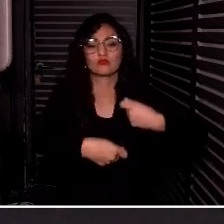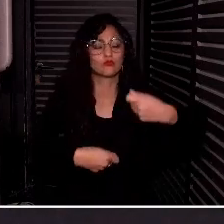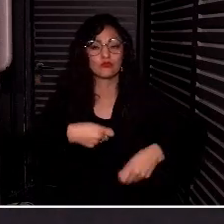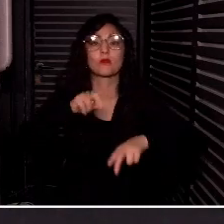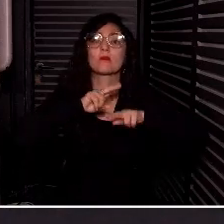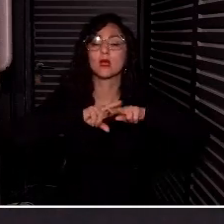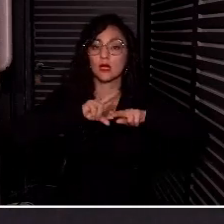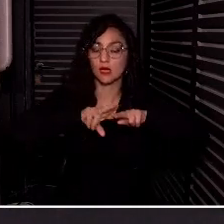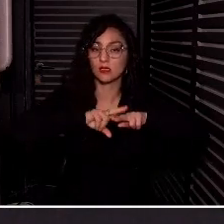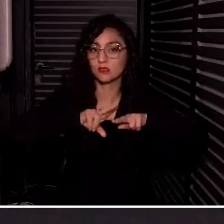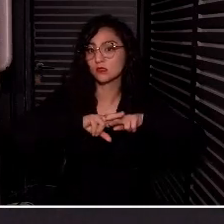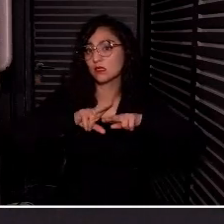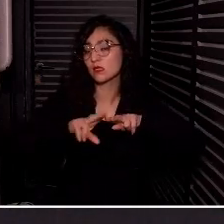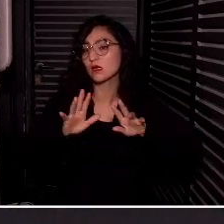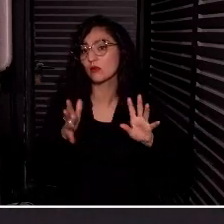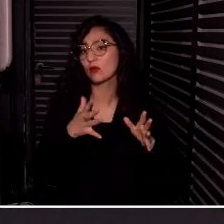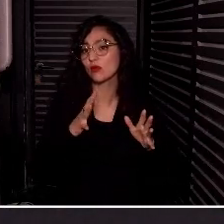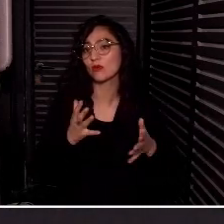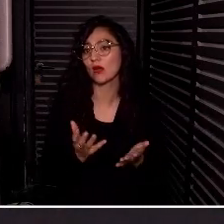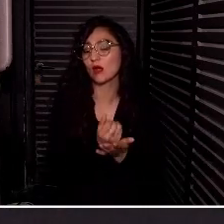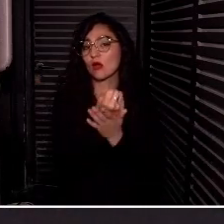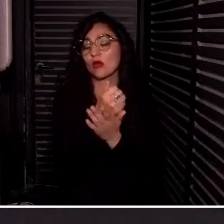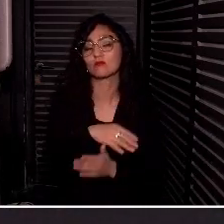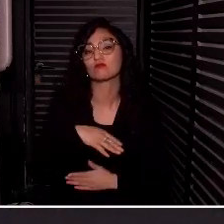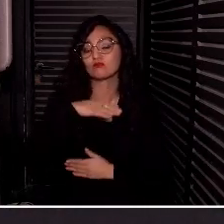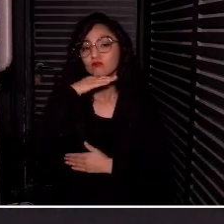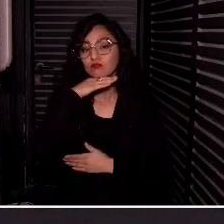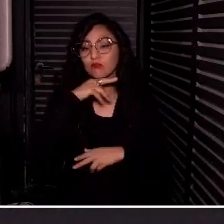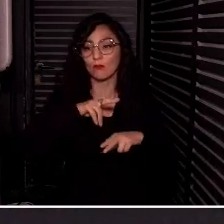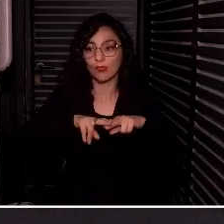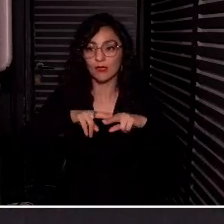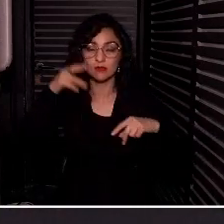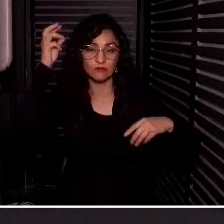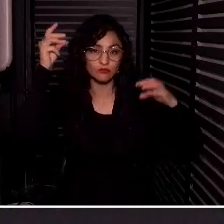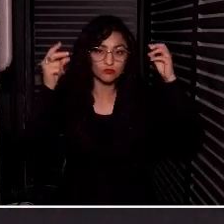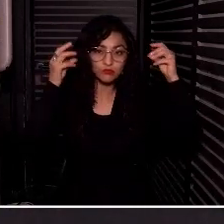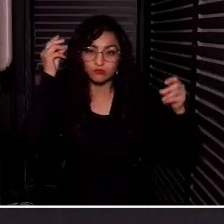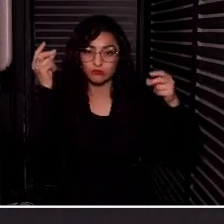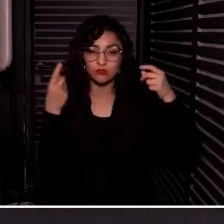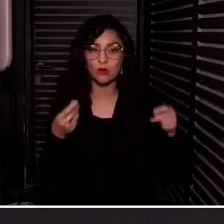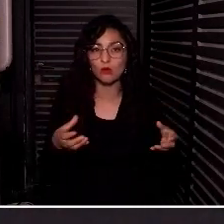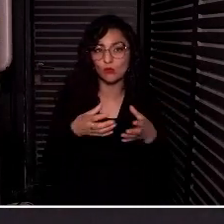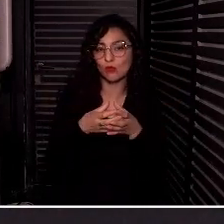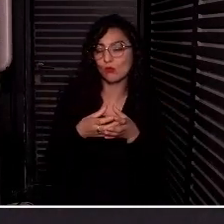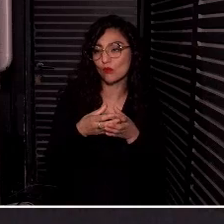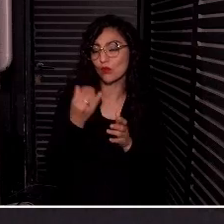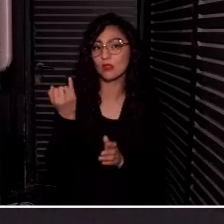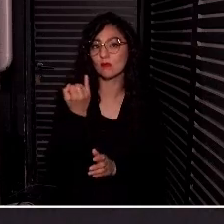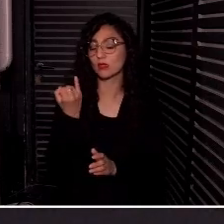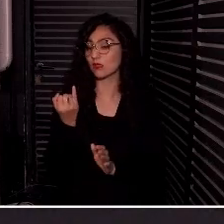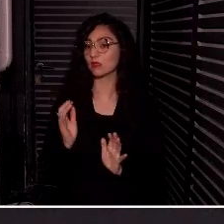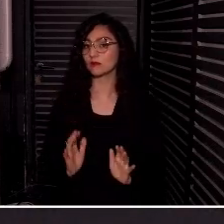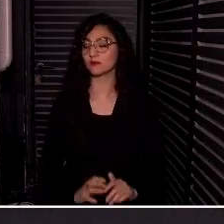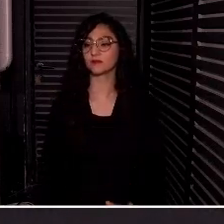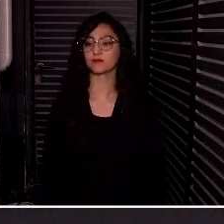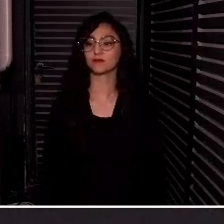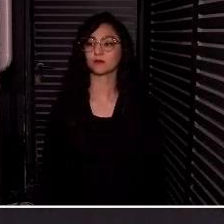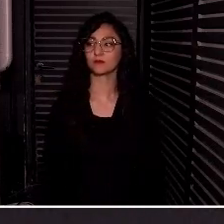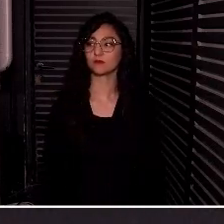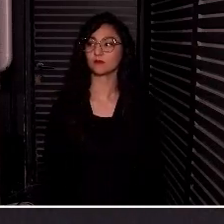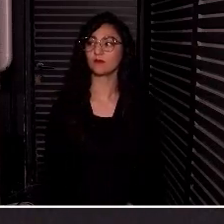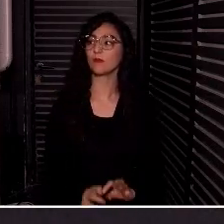para poder satisfacer esa necesidad de creación que existe desde el lado de la producción independiente